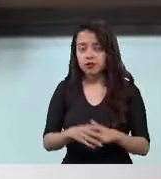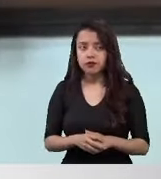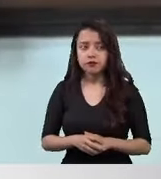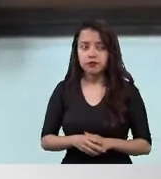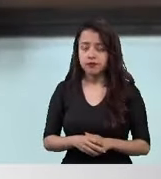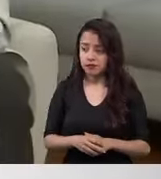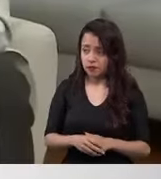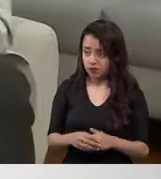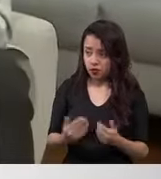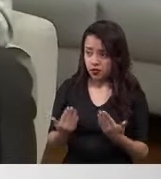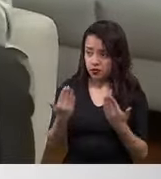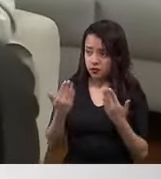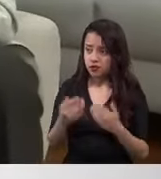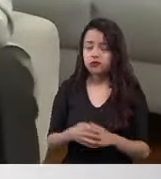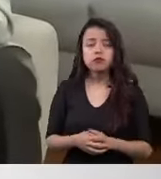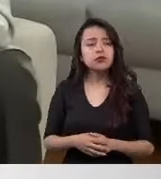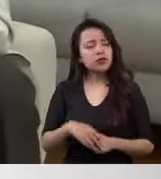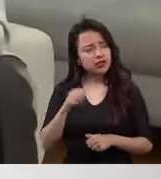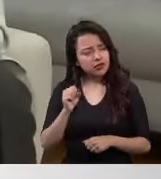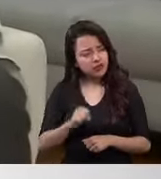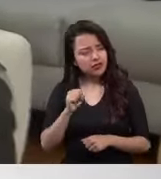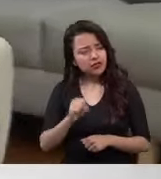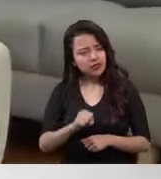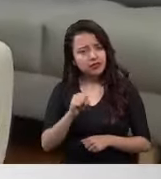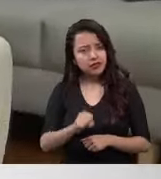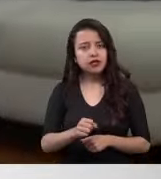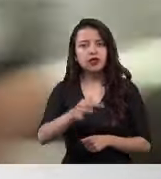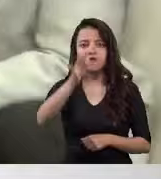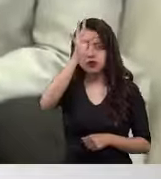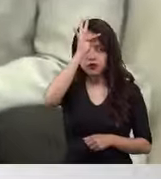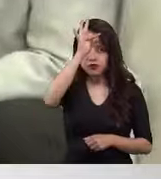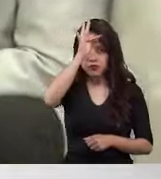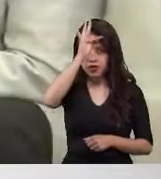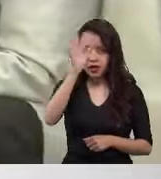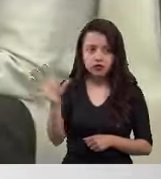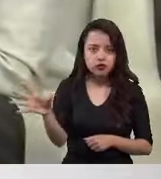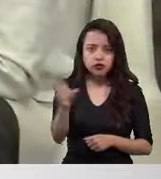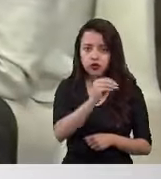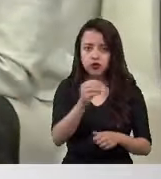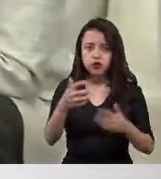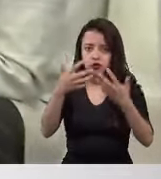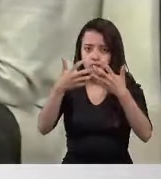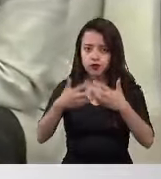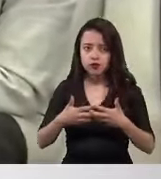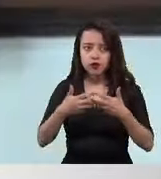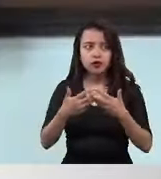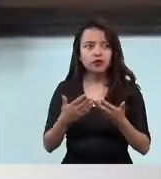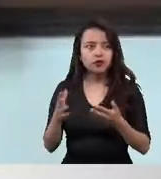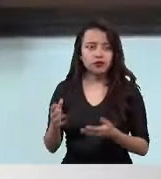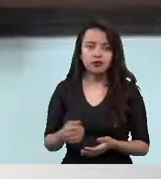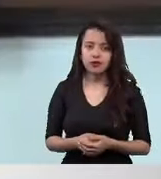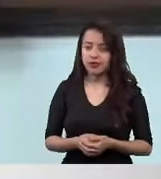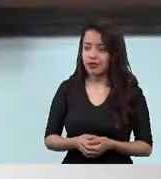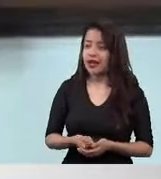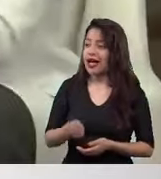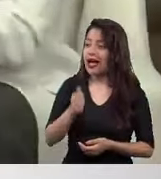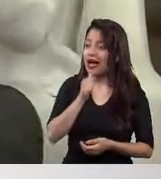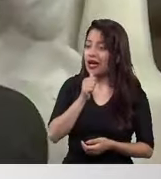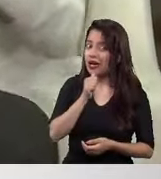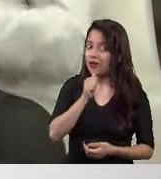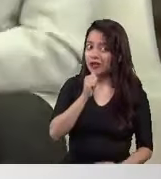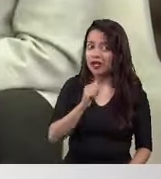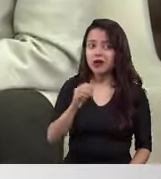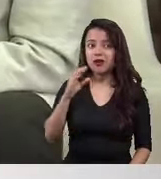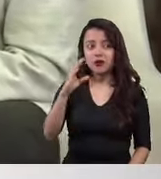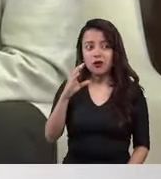¿Ha traído bien, plata? Sí. Tenemos los hospitales funcionando todos. Agüita con colágeno, Juan. Muchas gracias,